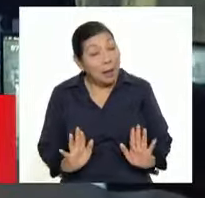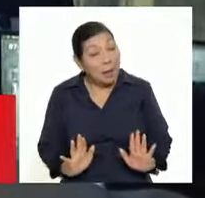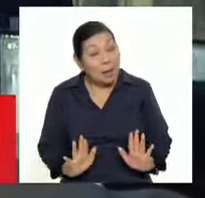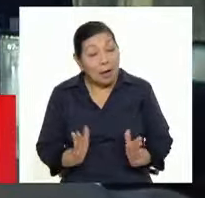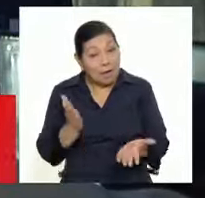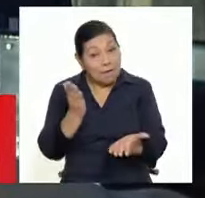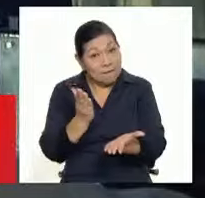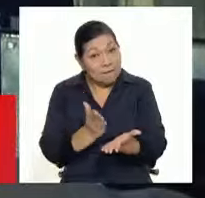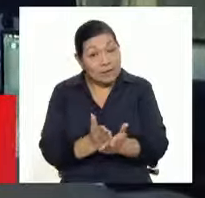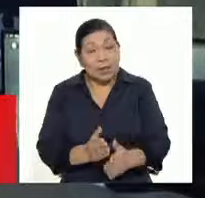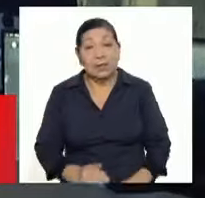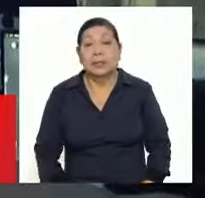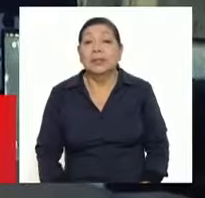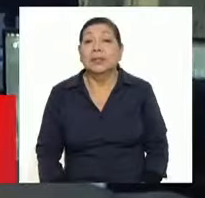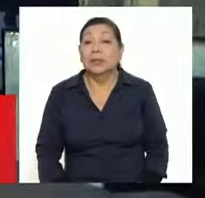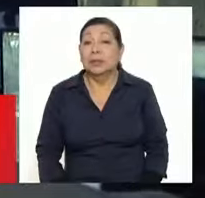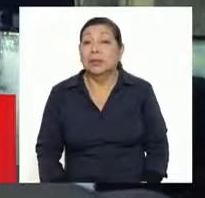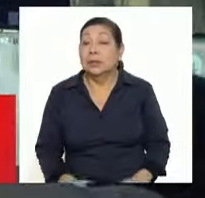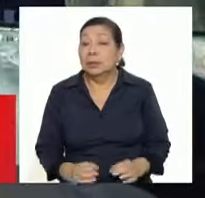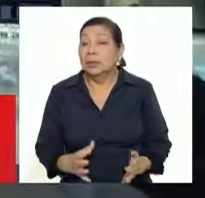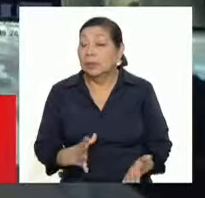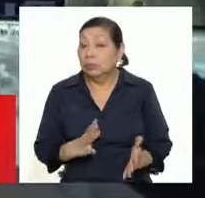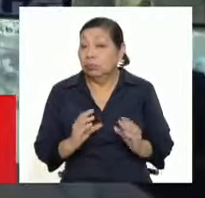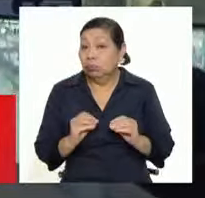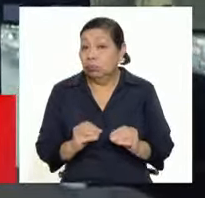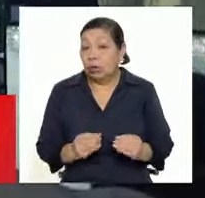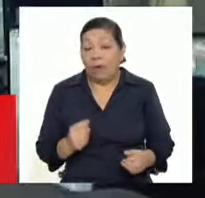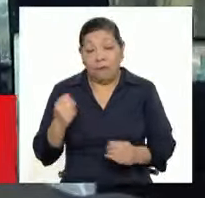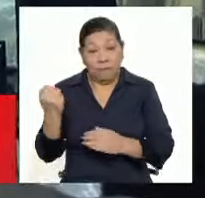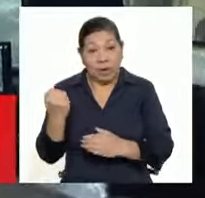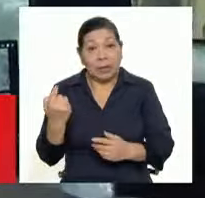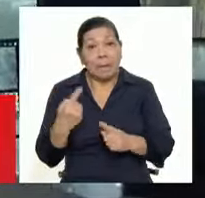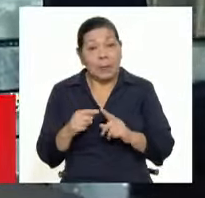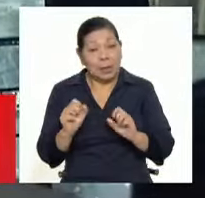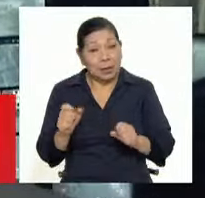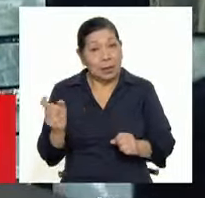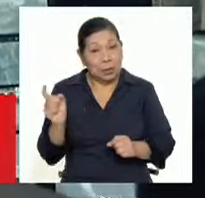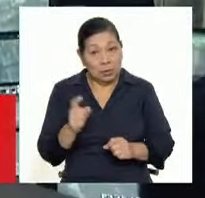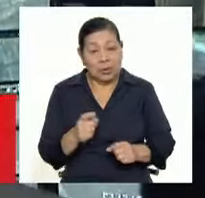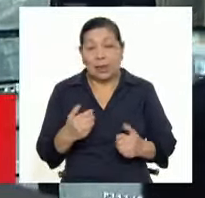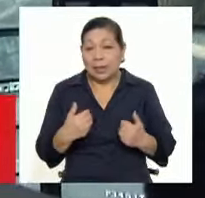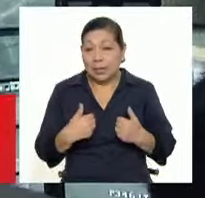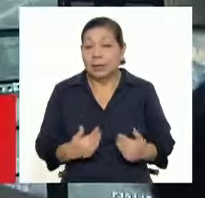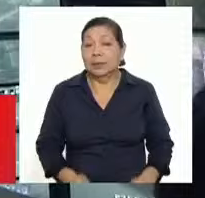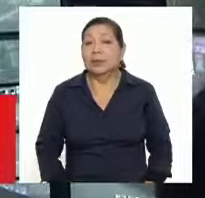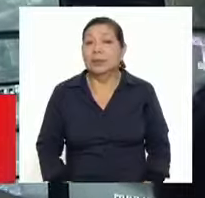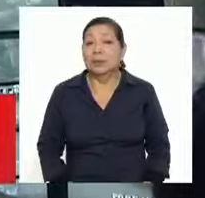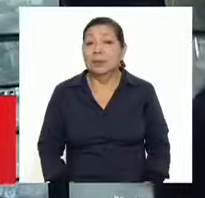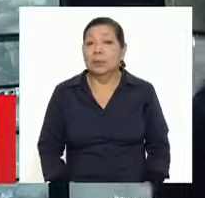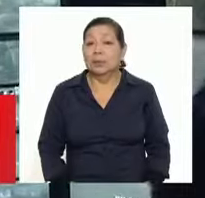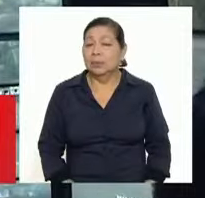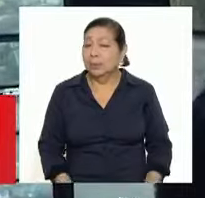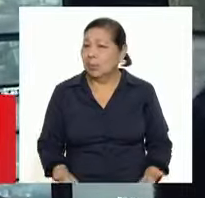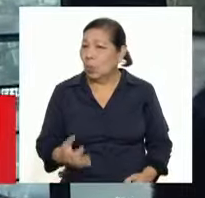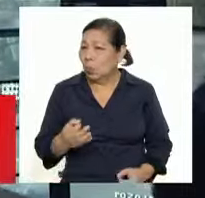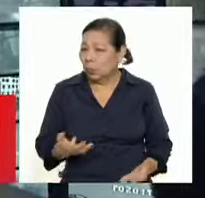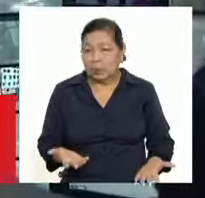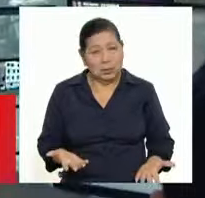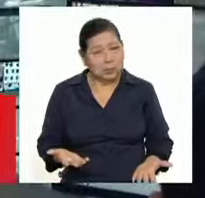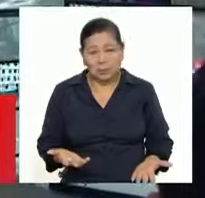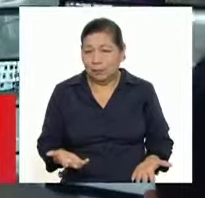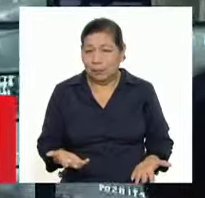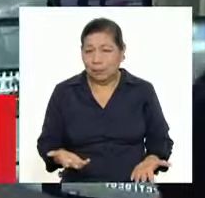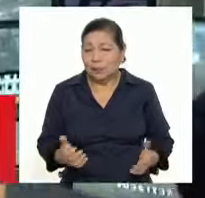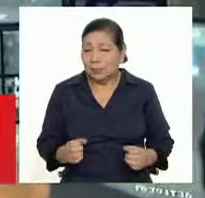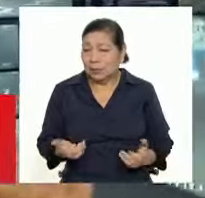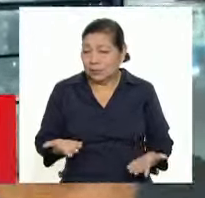con mano firme, con realmente que se ponga mano fuerte para que esta persona llegue al lugar que corresponda, que se ponga en su situación jurídica. Y